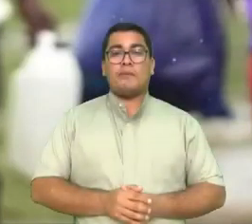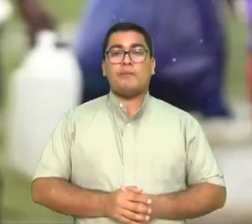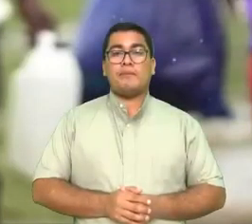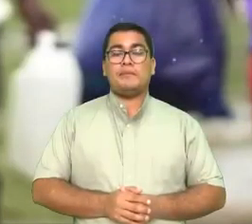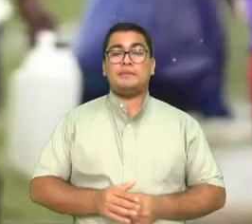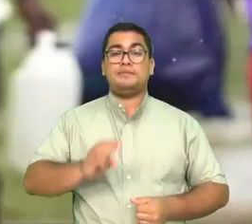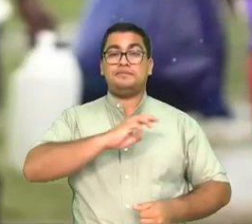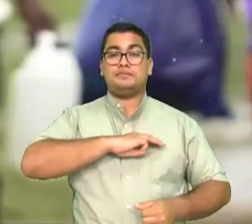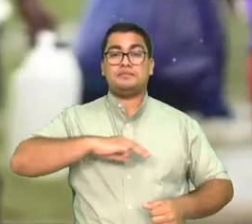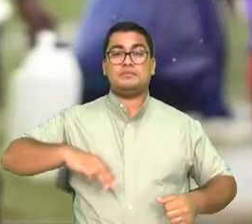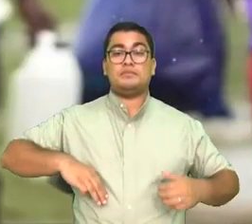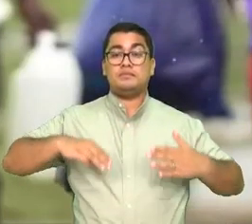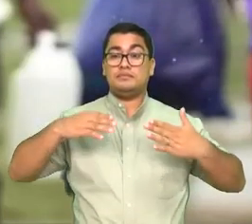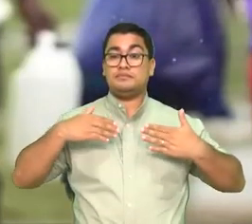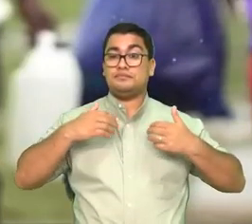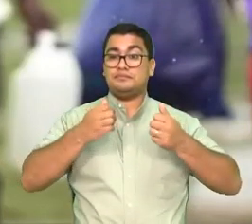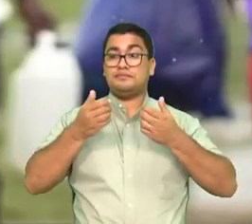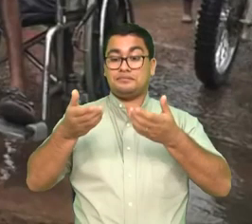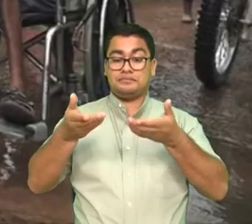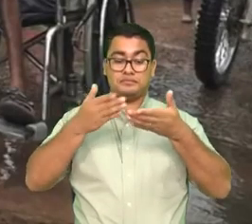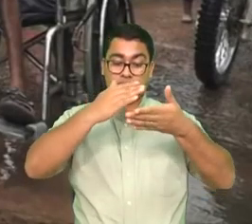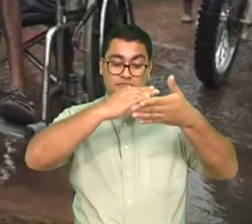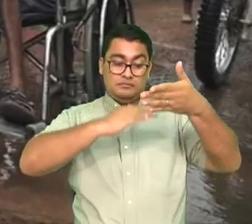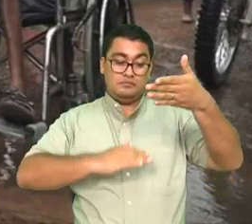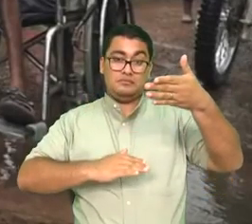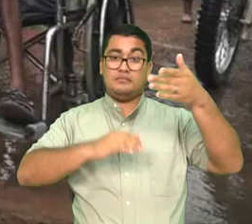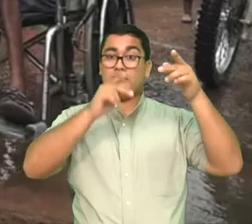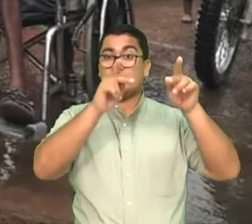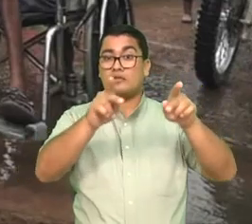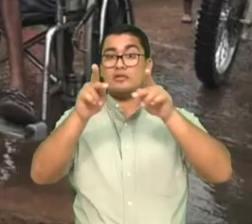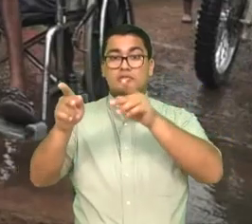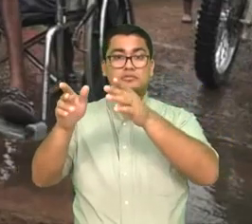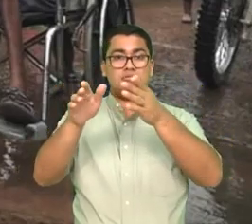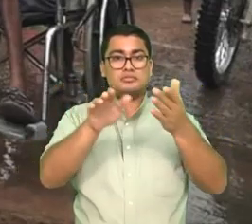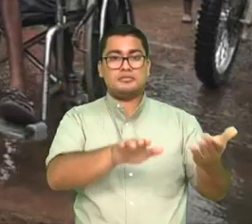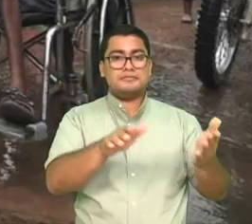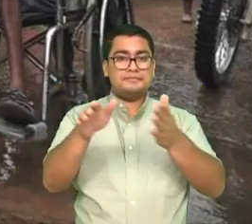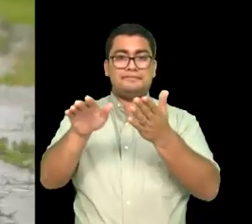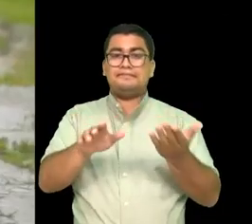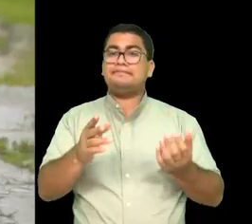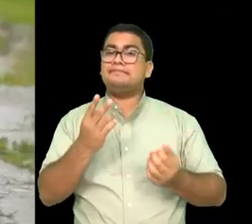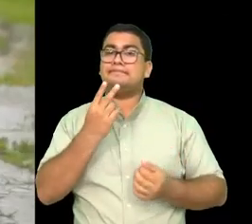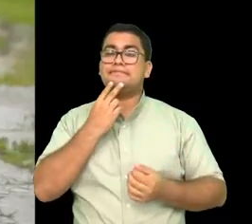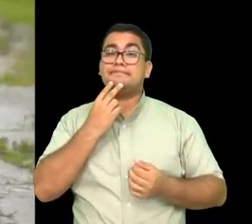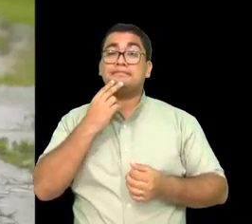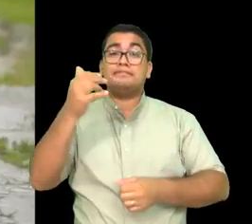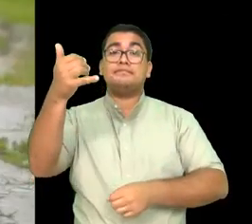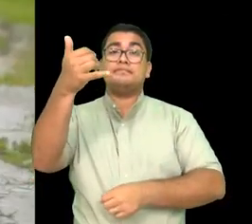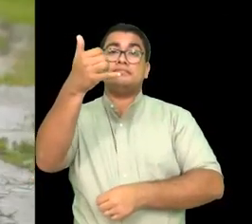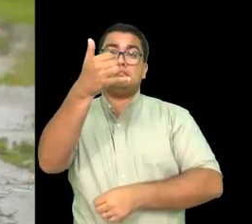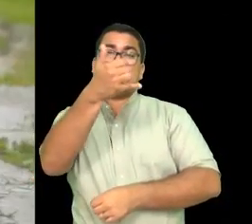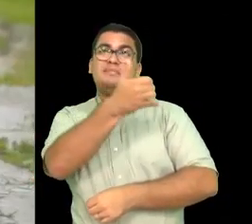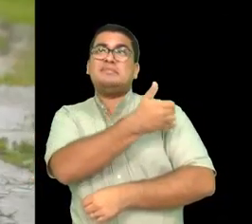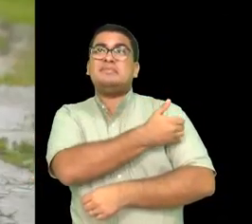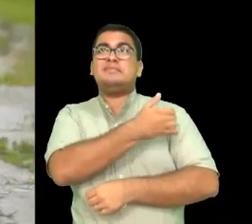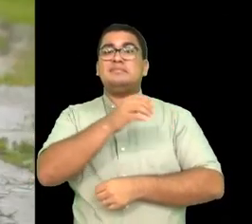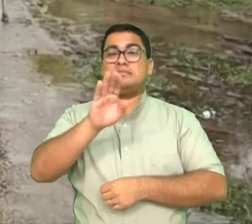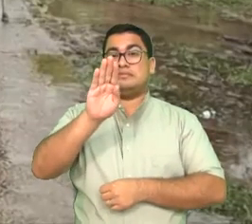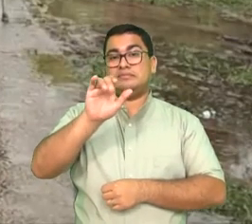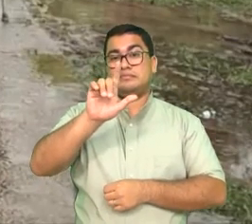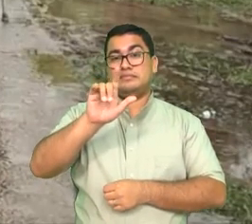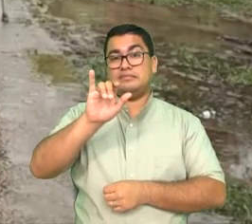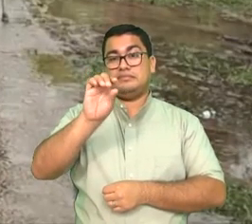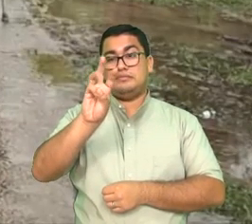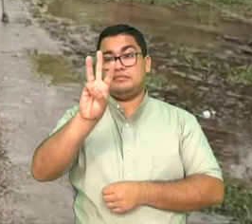El MINSA en su informe no reportó pérdidas humanas y detalló que en el Hospital Provisional y en el Policlínico de Bilwi se han